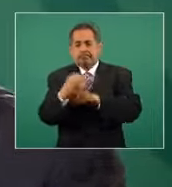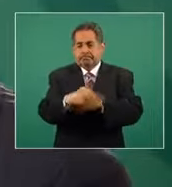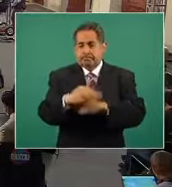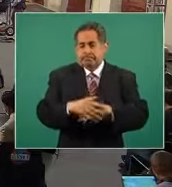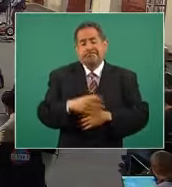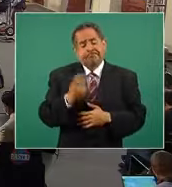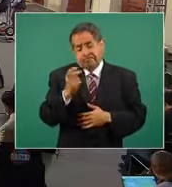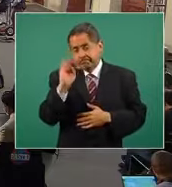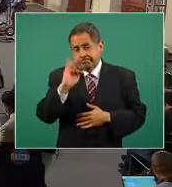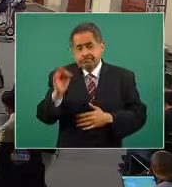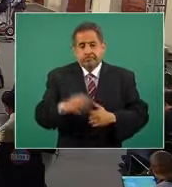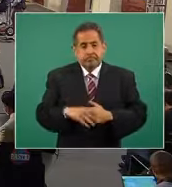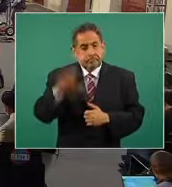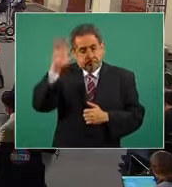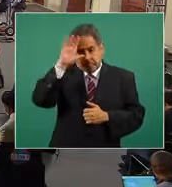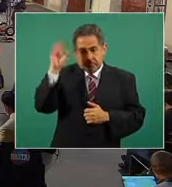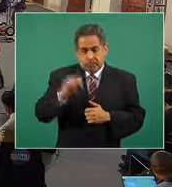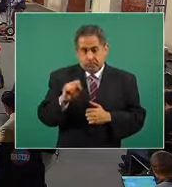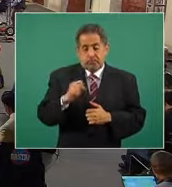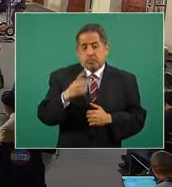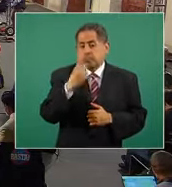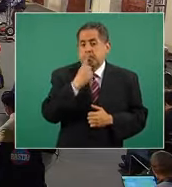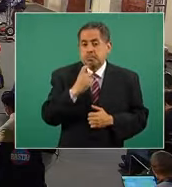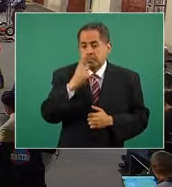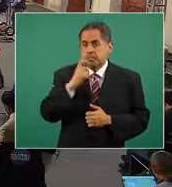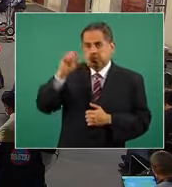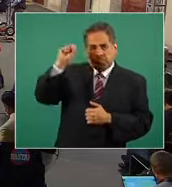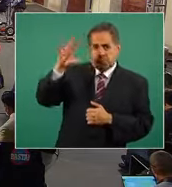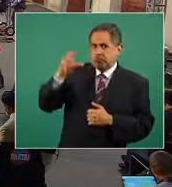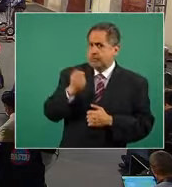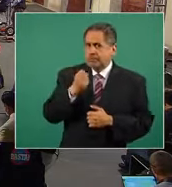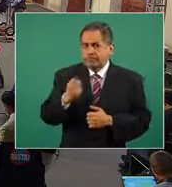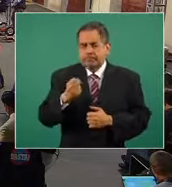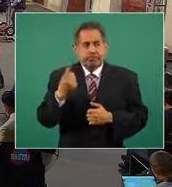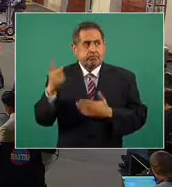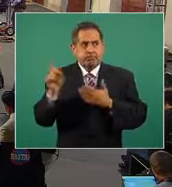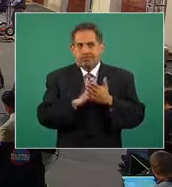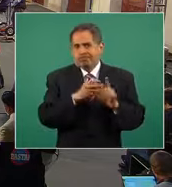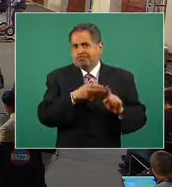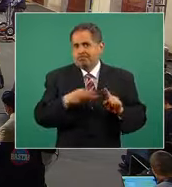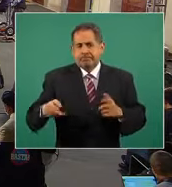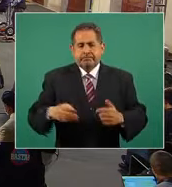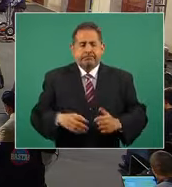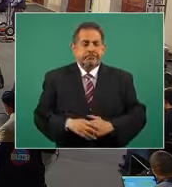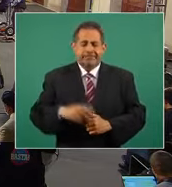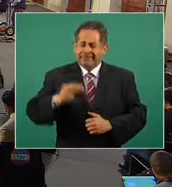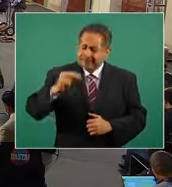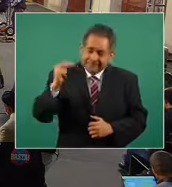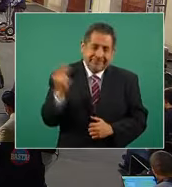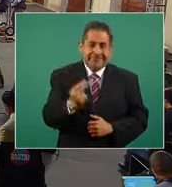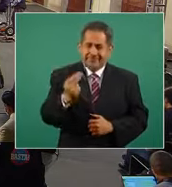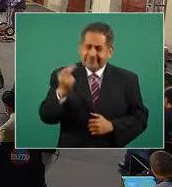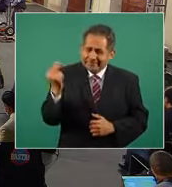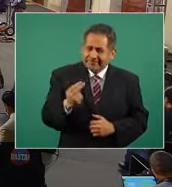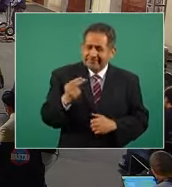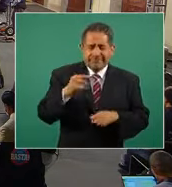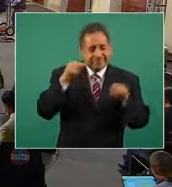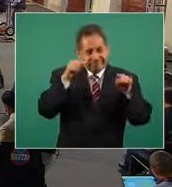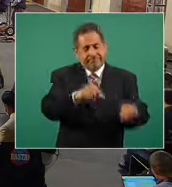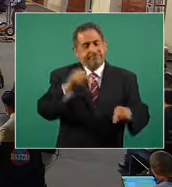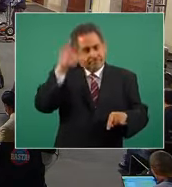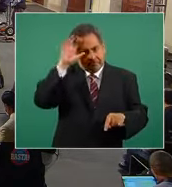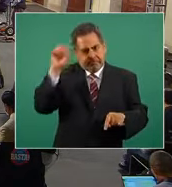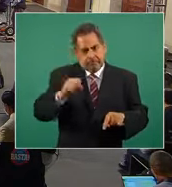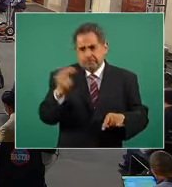muy importante. Y Morelos está en semáforo rojo ya por un mes completo. Urge hacer esta acción en